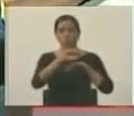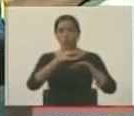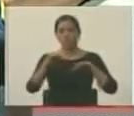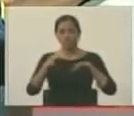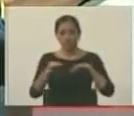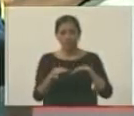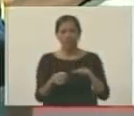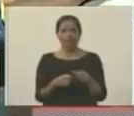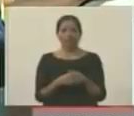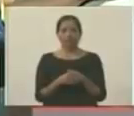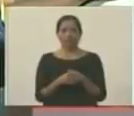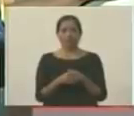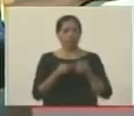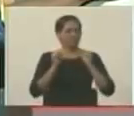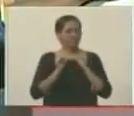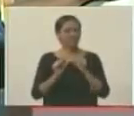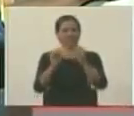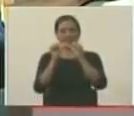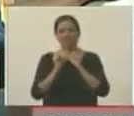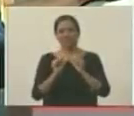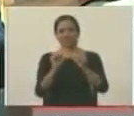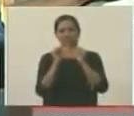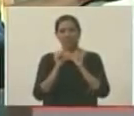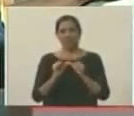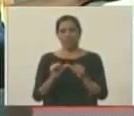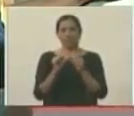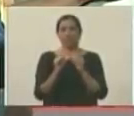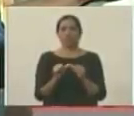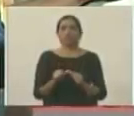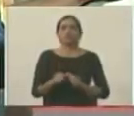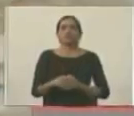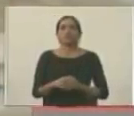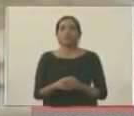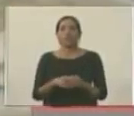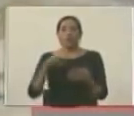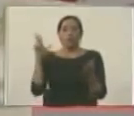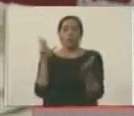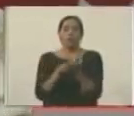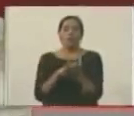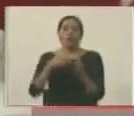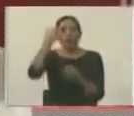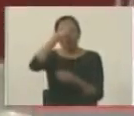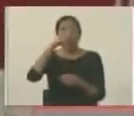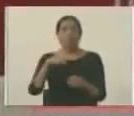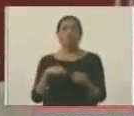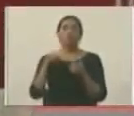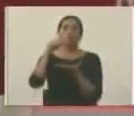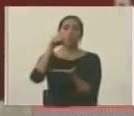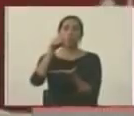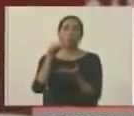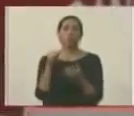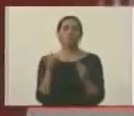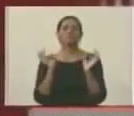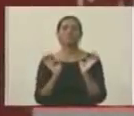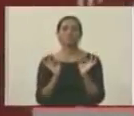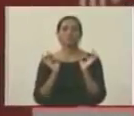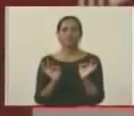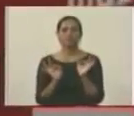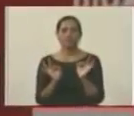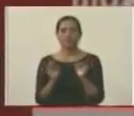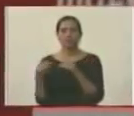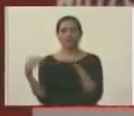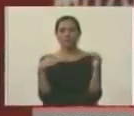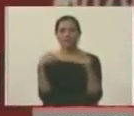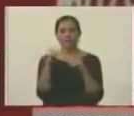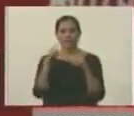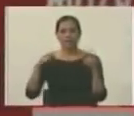seguir. Por ahí le aprobé al pueblo un bono especial para esta guerra eléctrica que ya se